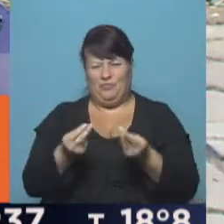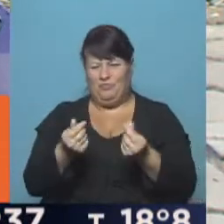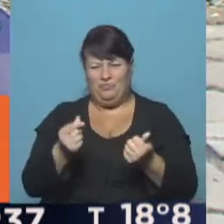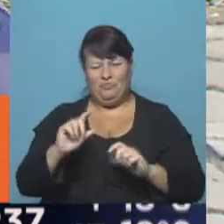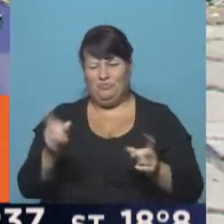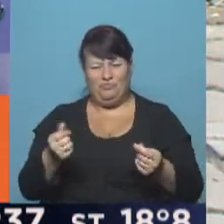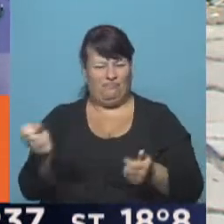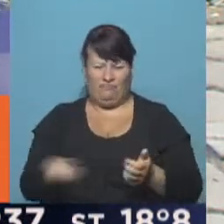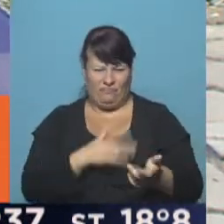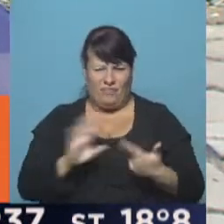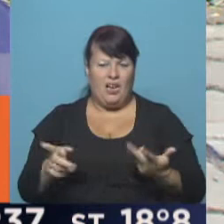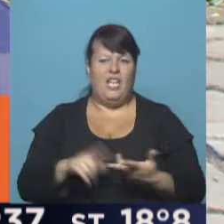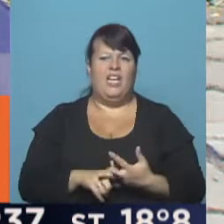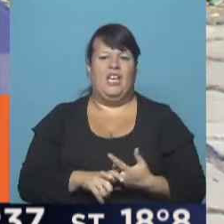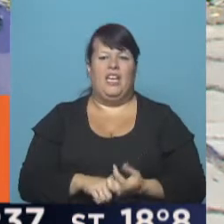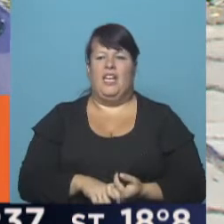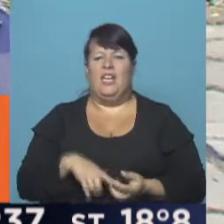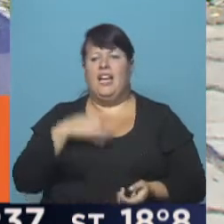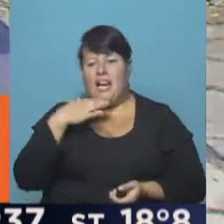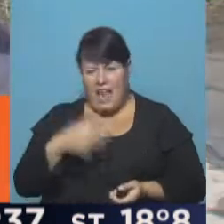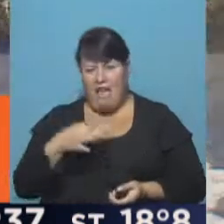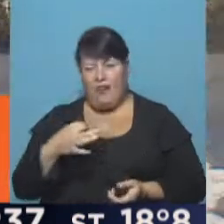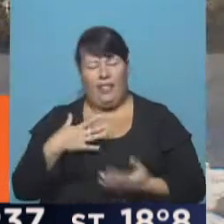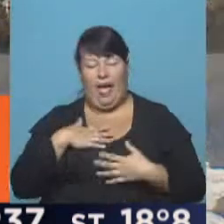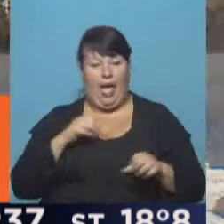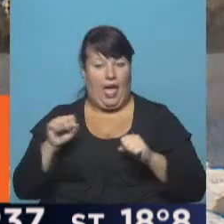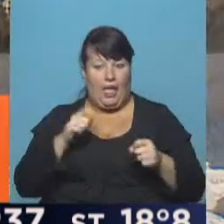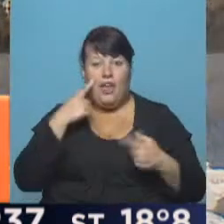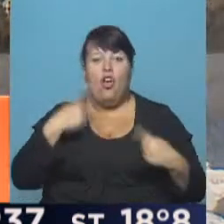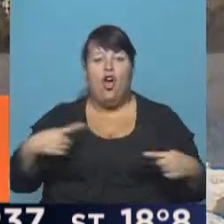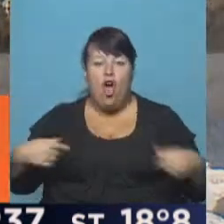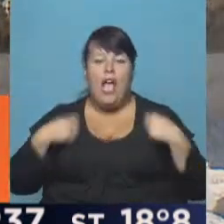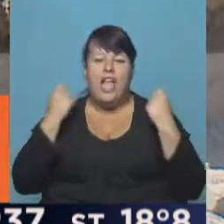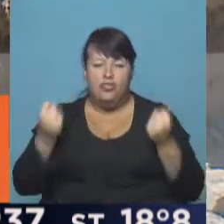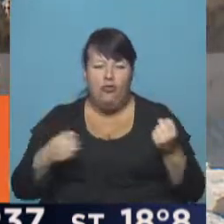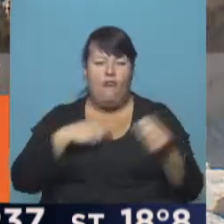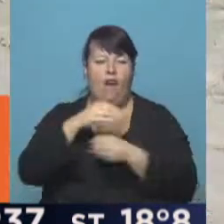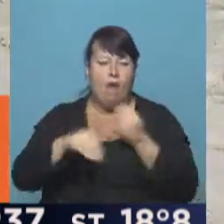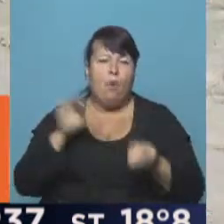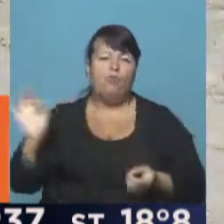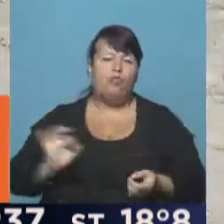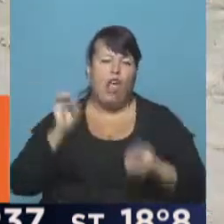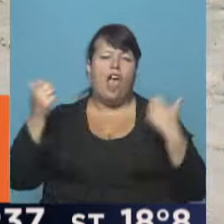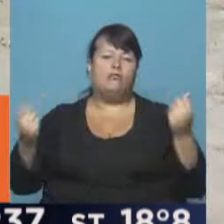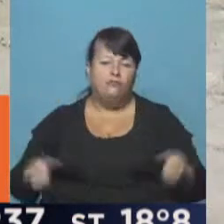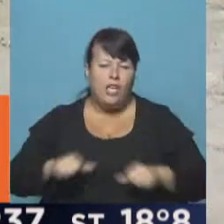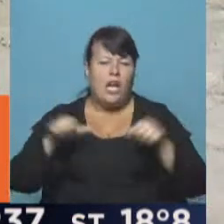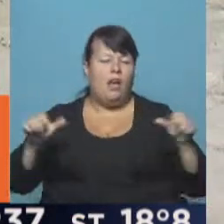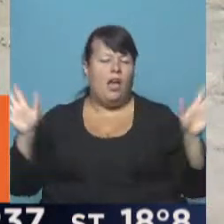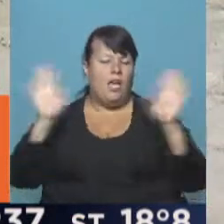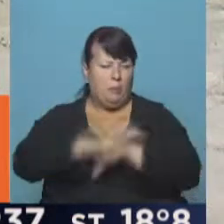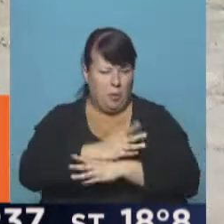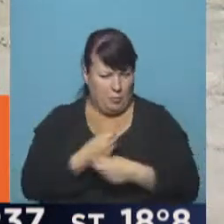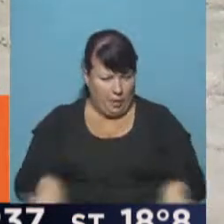fea, percudida. La verdad que es muy desesperante ver que todo el esfuerzo de una familia de años en 2 segundos se te